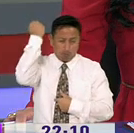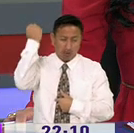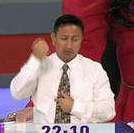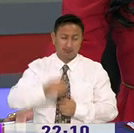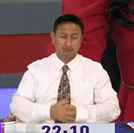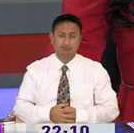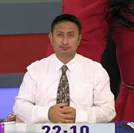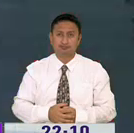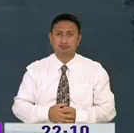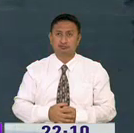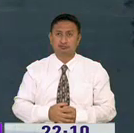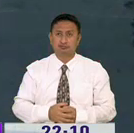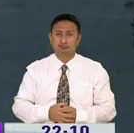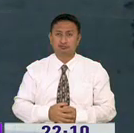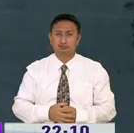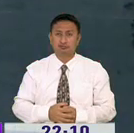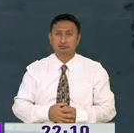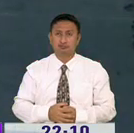tórax.